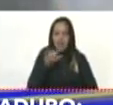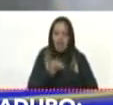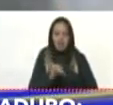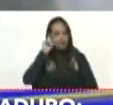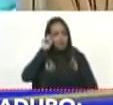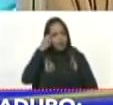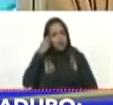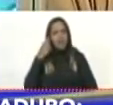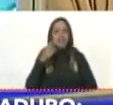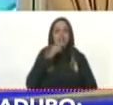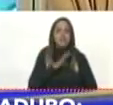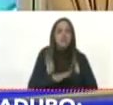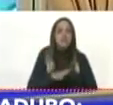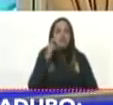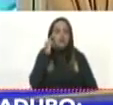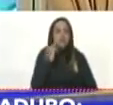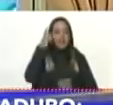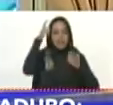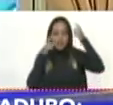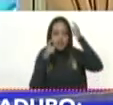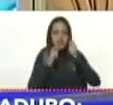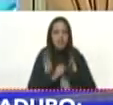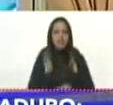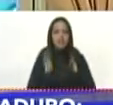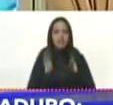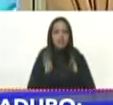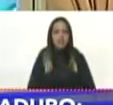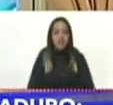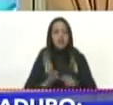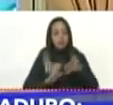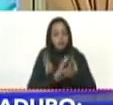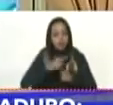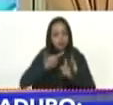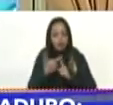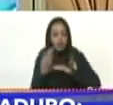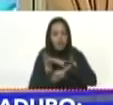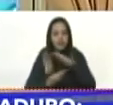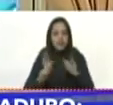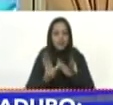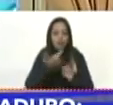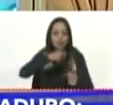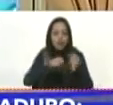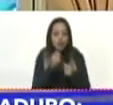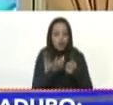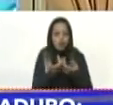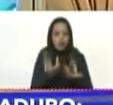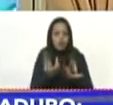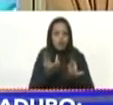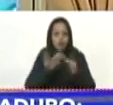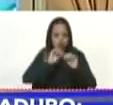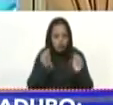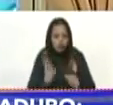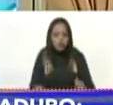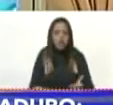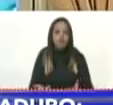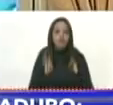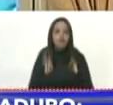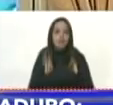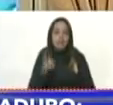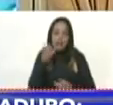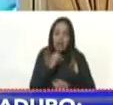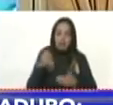raíz chavista. Y en base a eso nosotros tenemos un modelo de economía que ha sido golpeada por